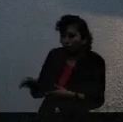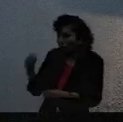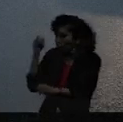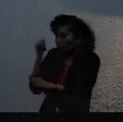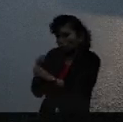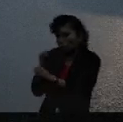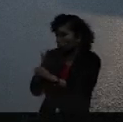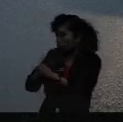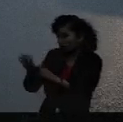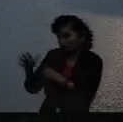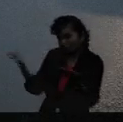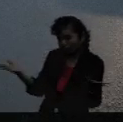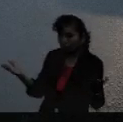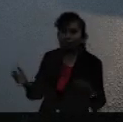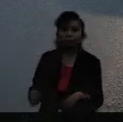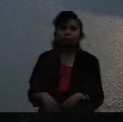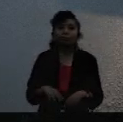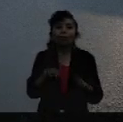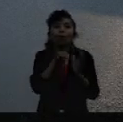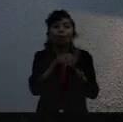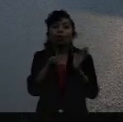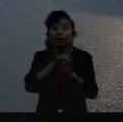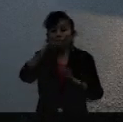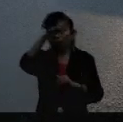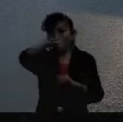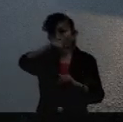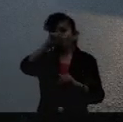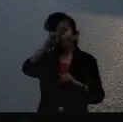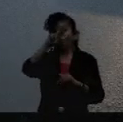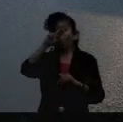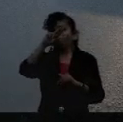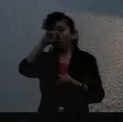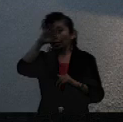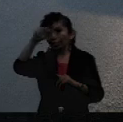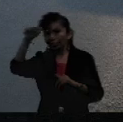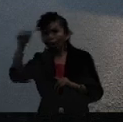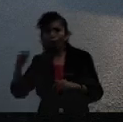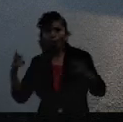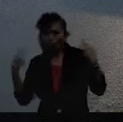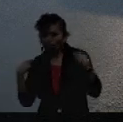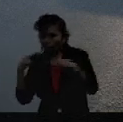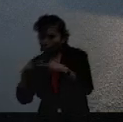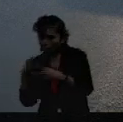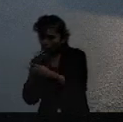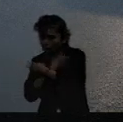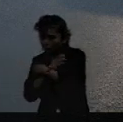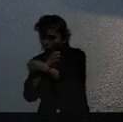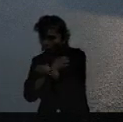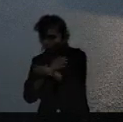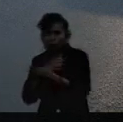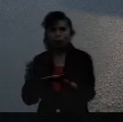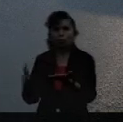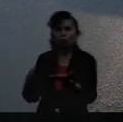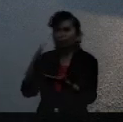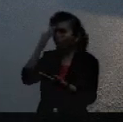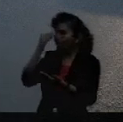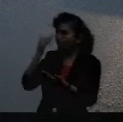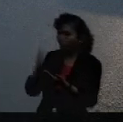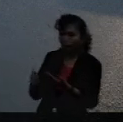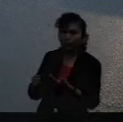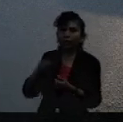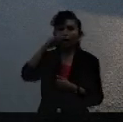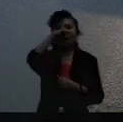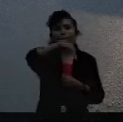imposible recordamos a María Jesús Maldonado de Lugo maestra pionera en la educación en la Zona Maya del Estado a